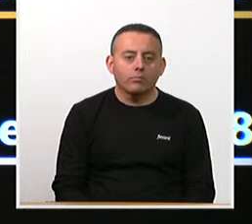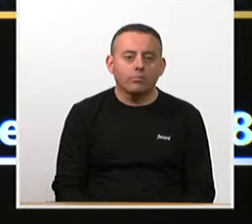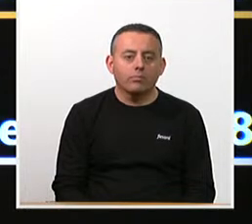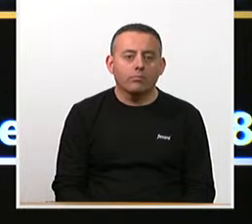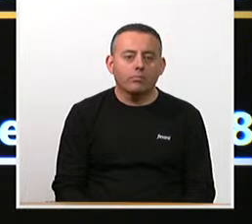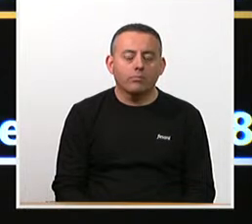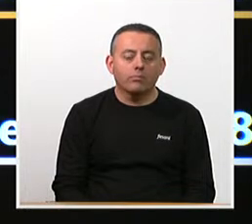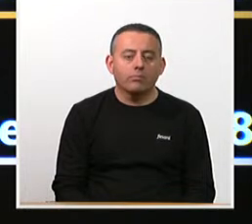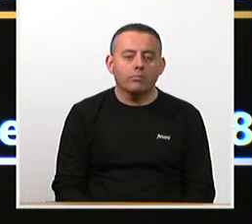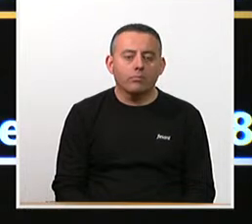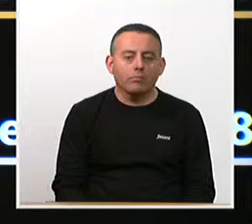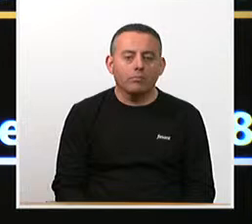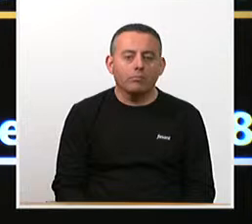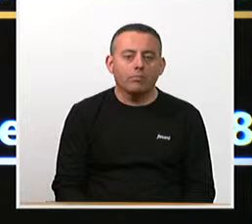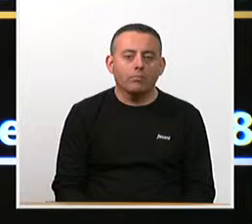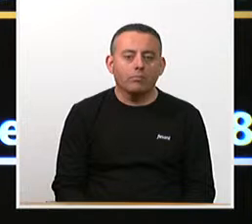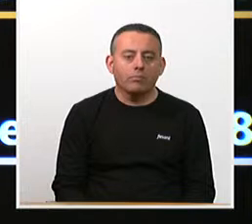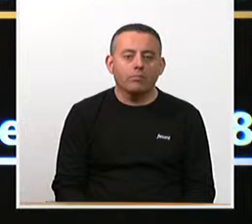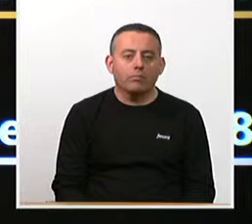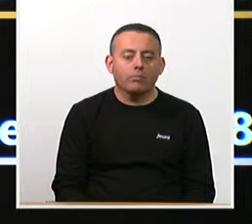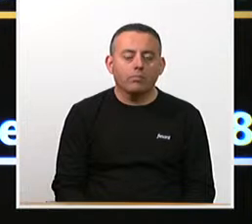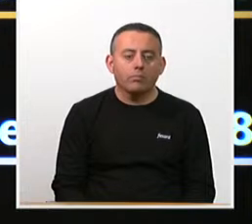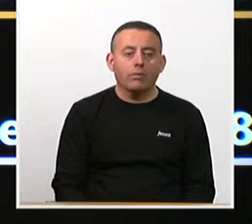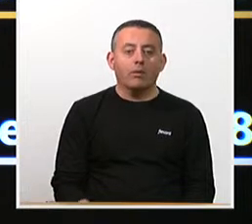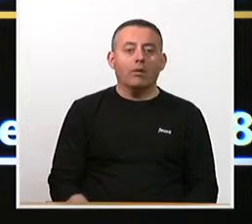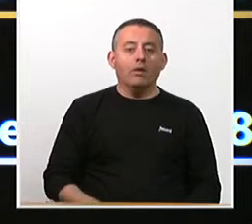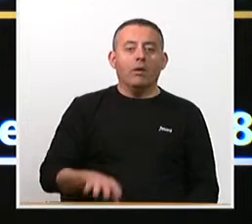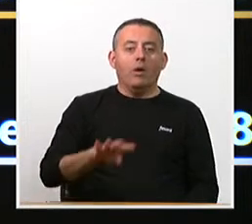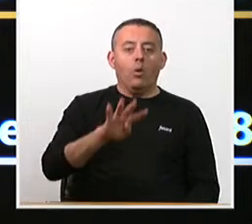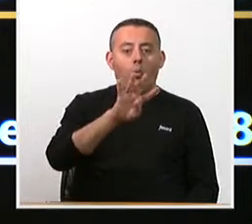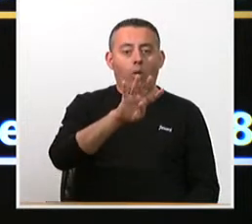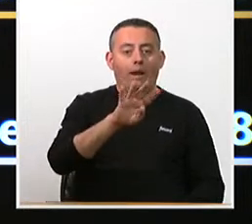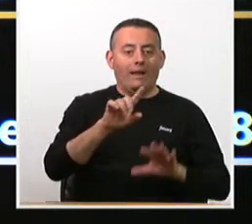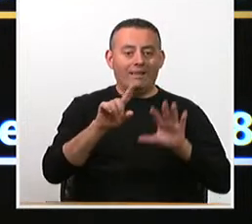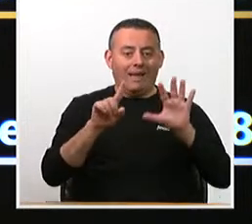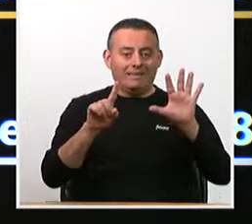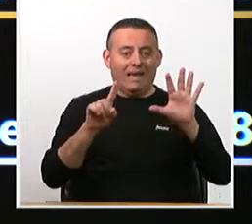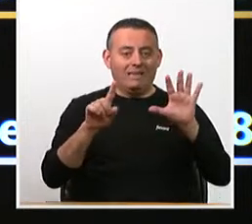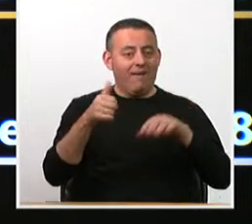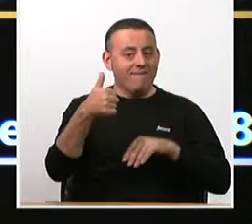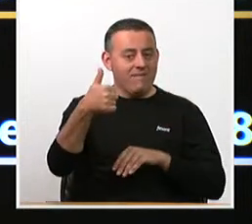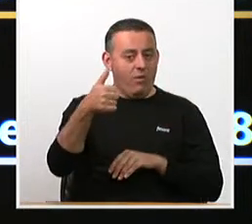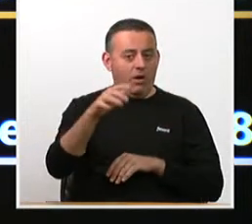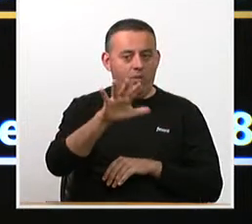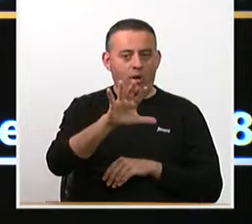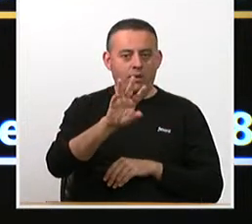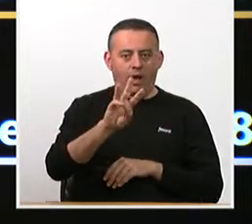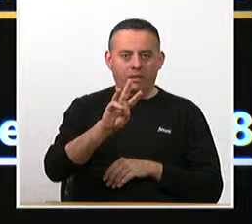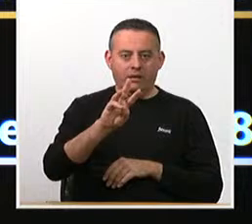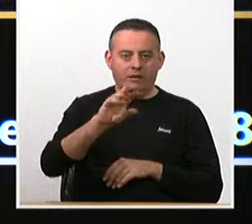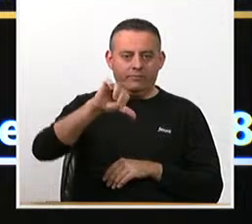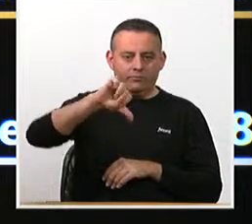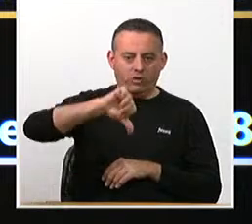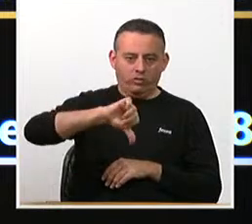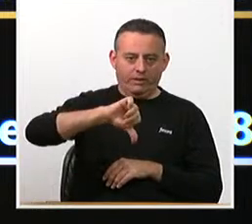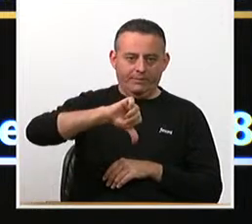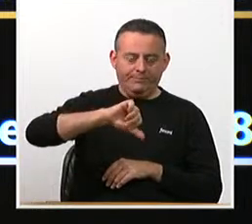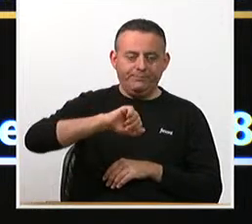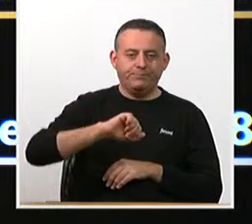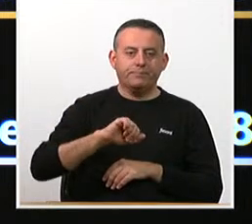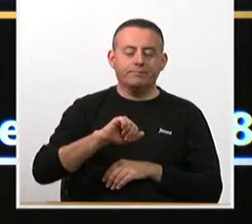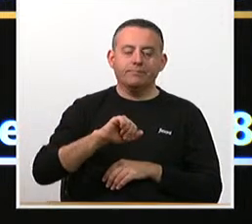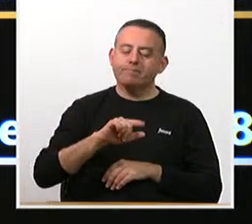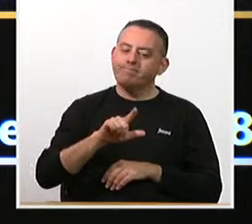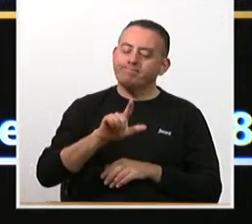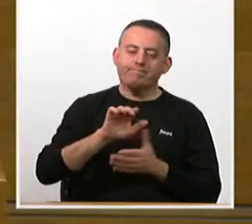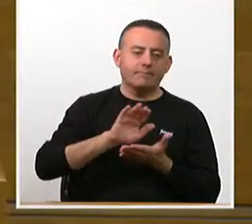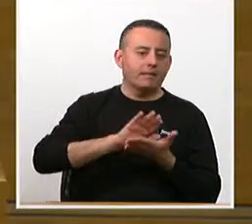votación con 46 votos a favor y 53 votos en contra queda